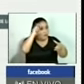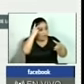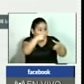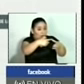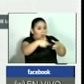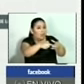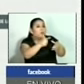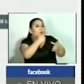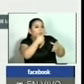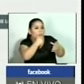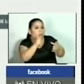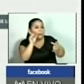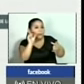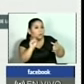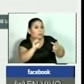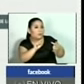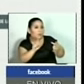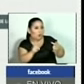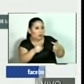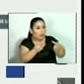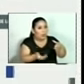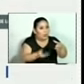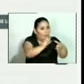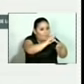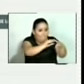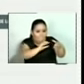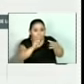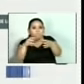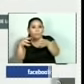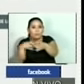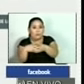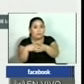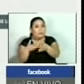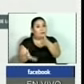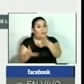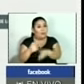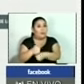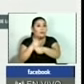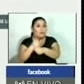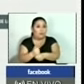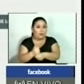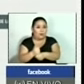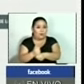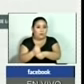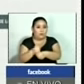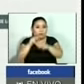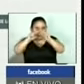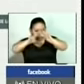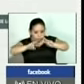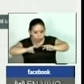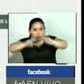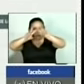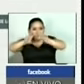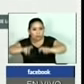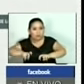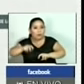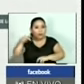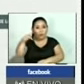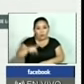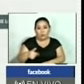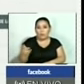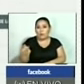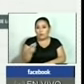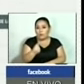todas estas personas podrían convertirse en determinado momento en casos confirmados. El número de pruebas que se han realizado hasta